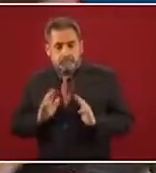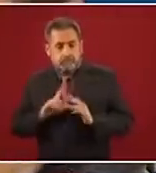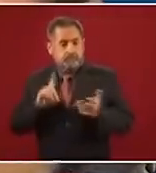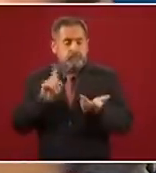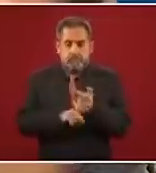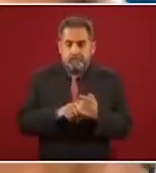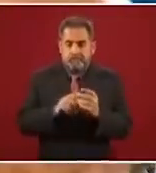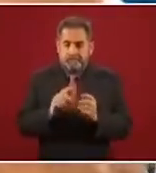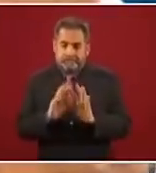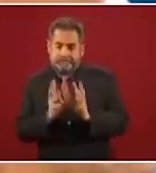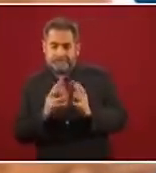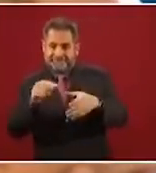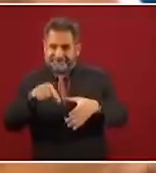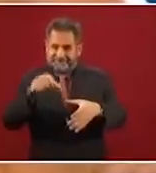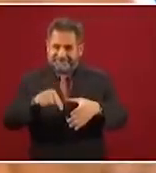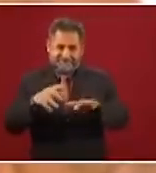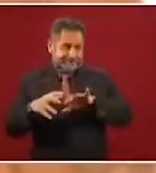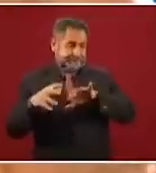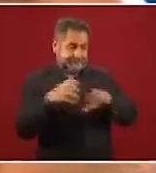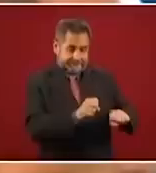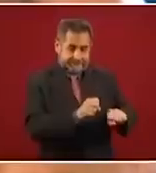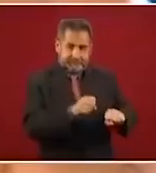los que participaron en este operativo